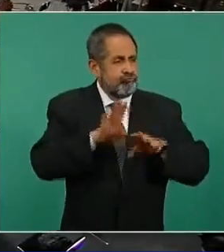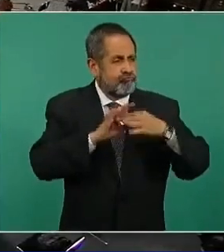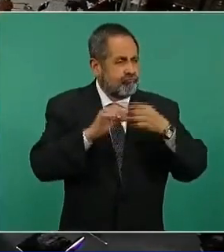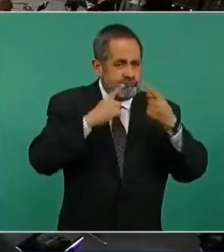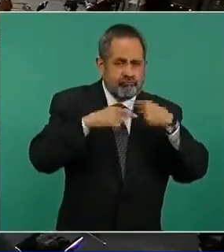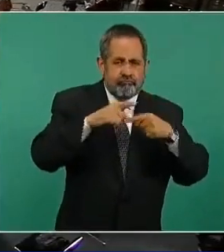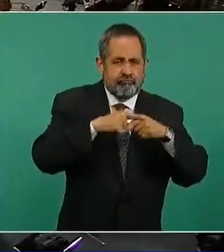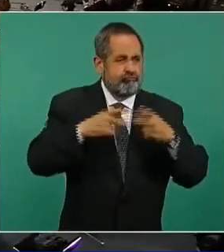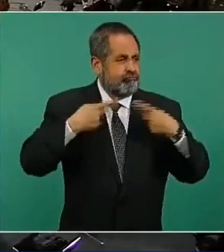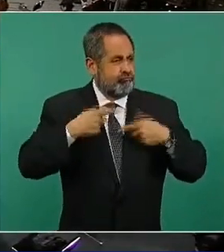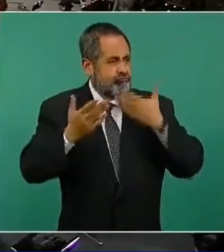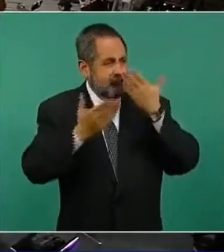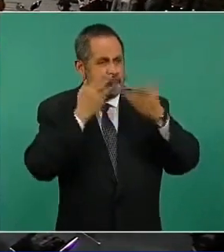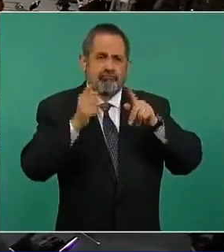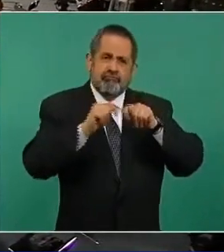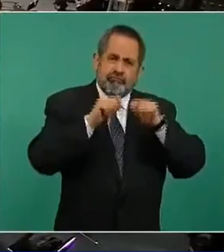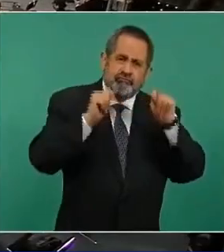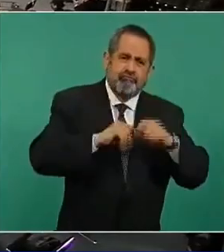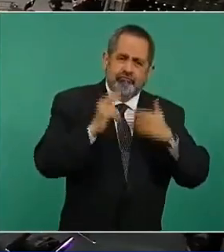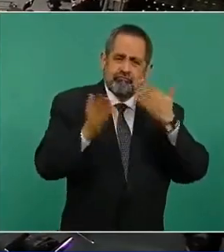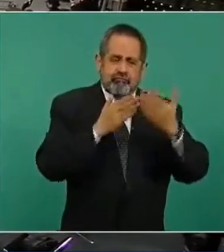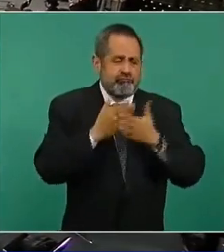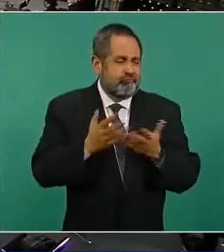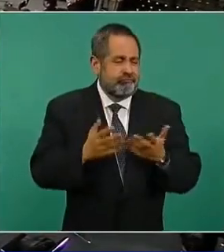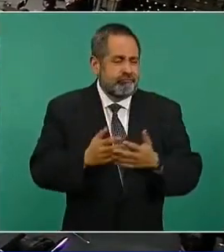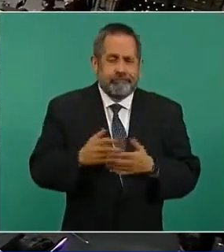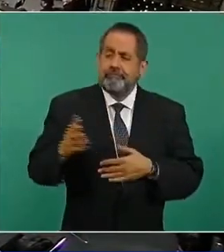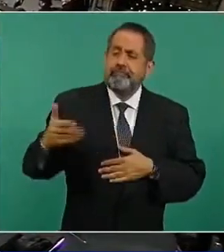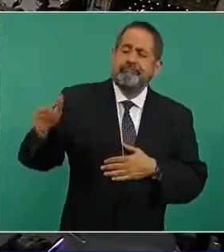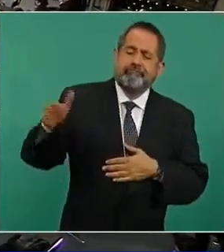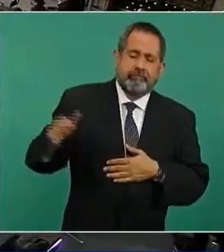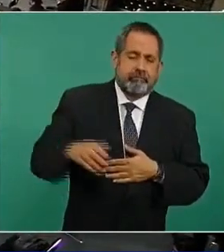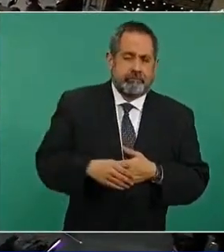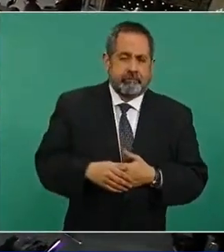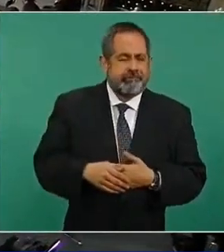de los académicos. No,